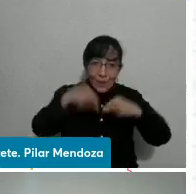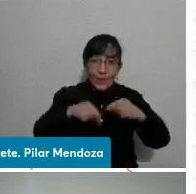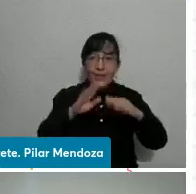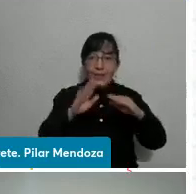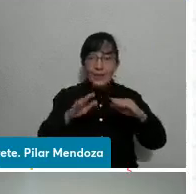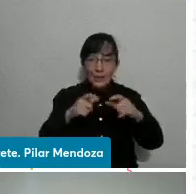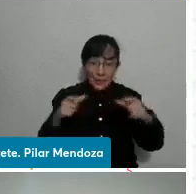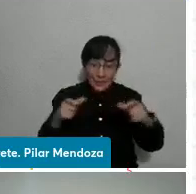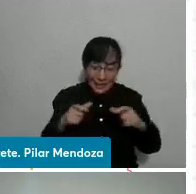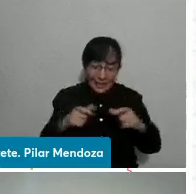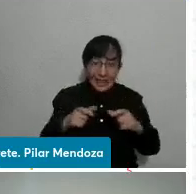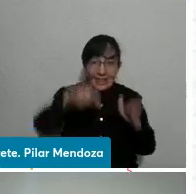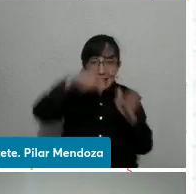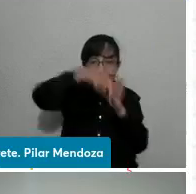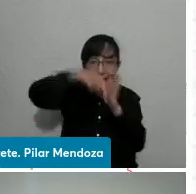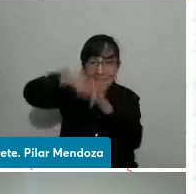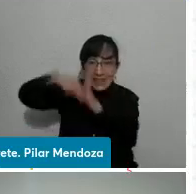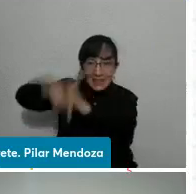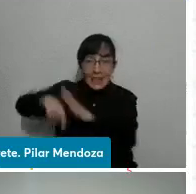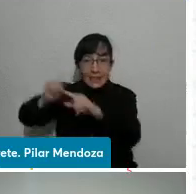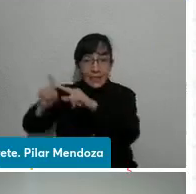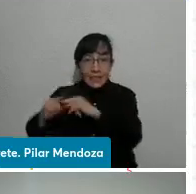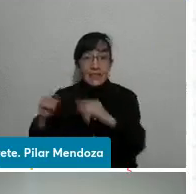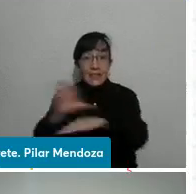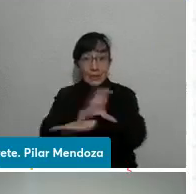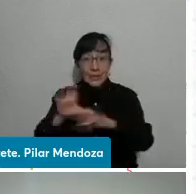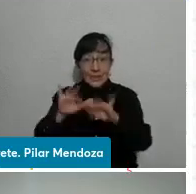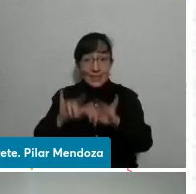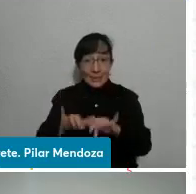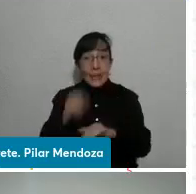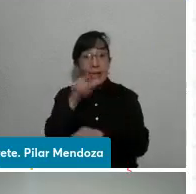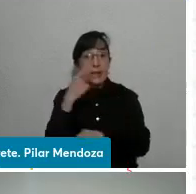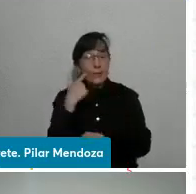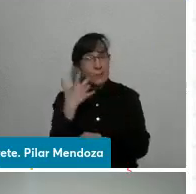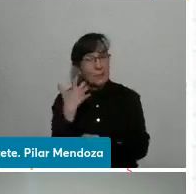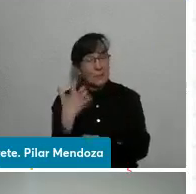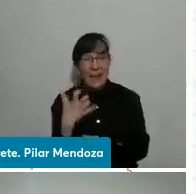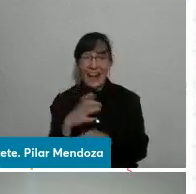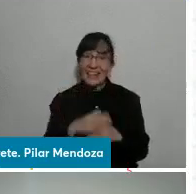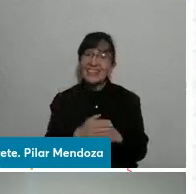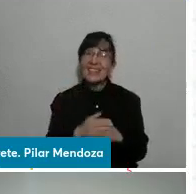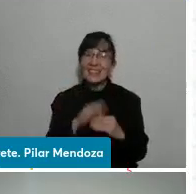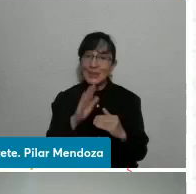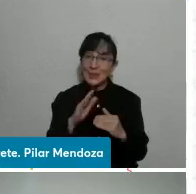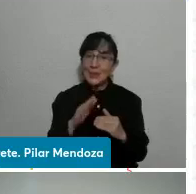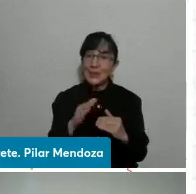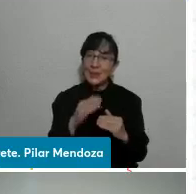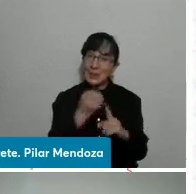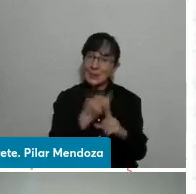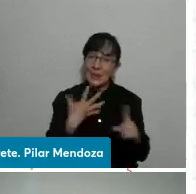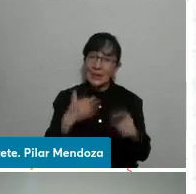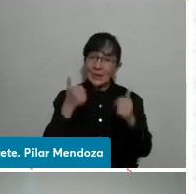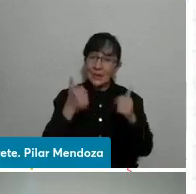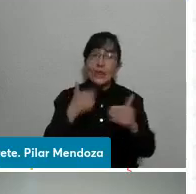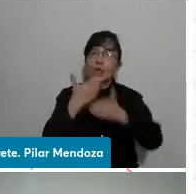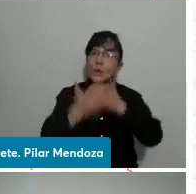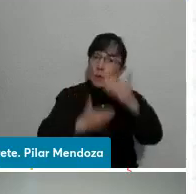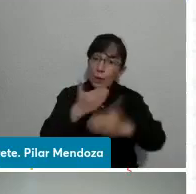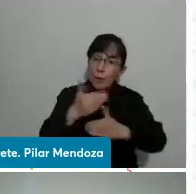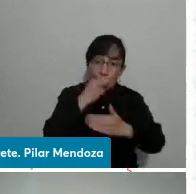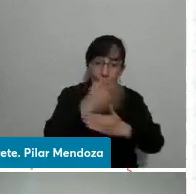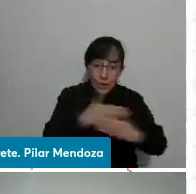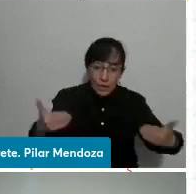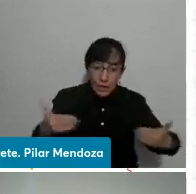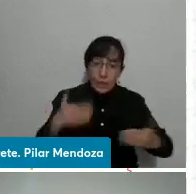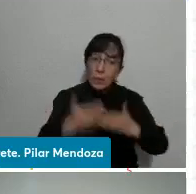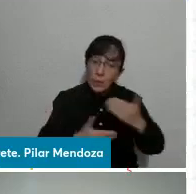tarjetas programables. Entonces, para ellos esto fue muy llamativo fue muy fácil familiarizarse con todo esto.